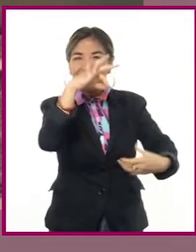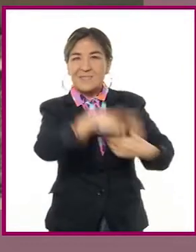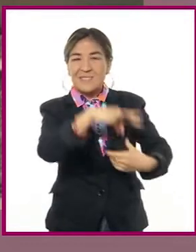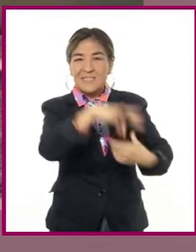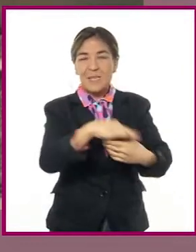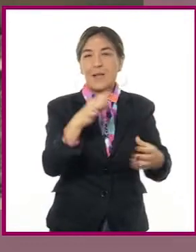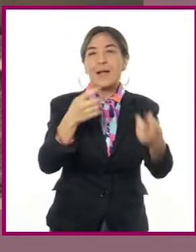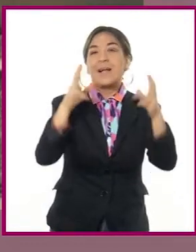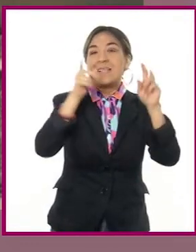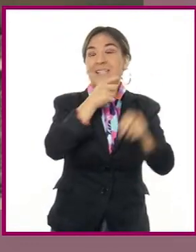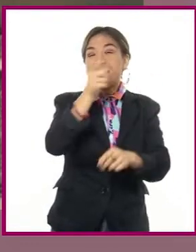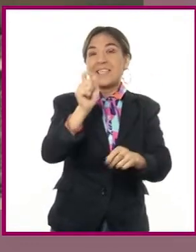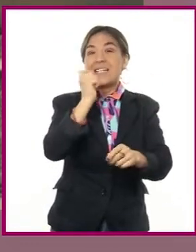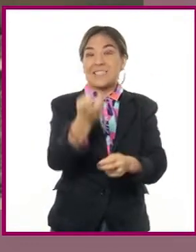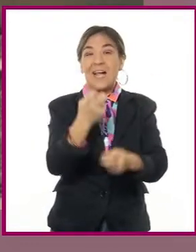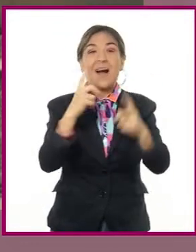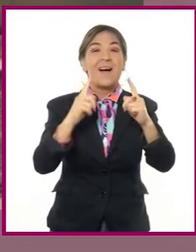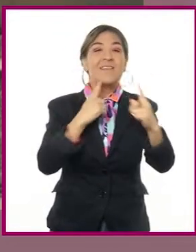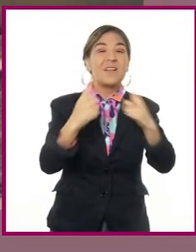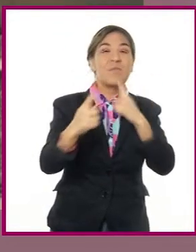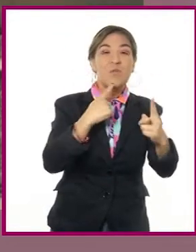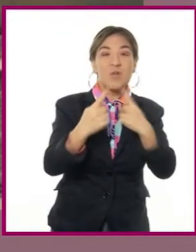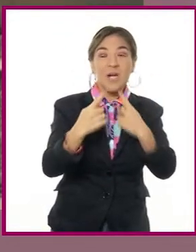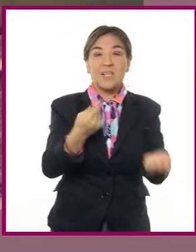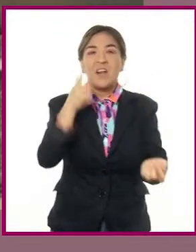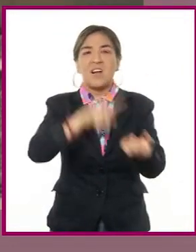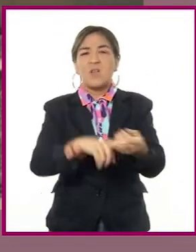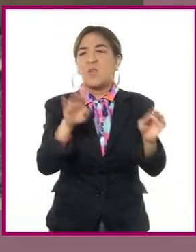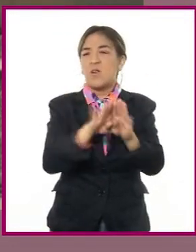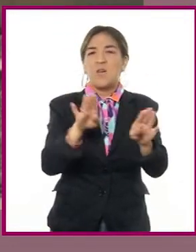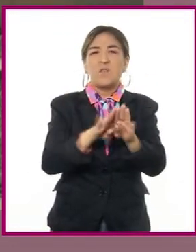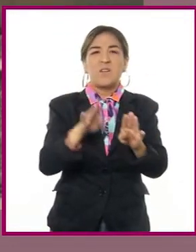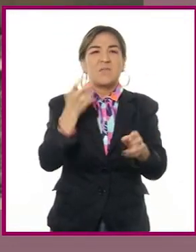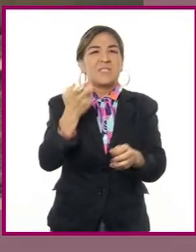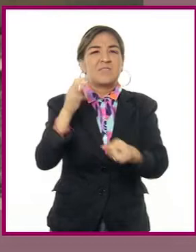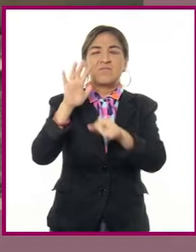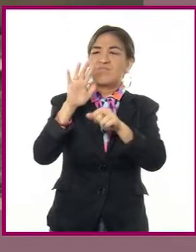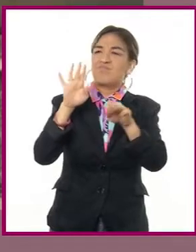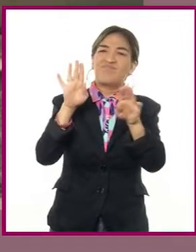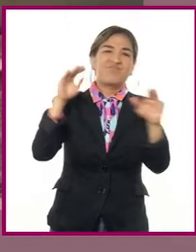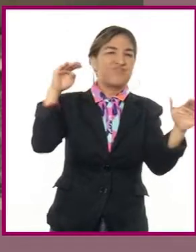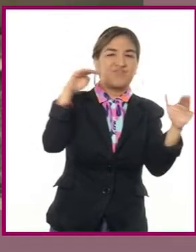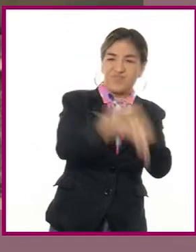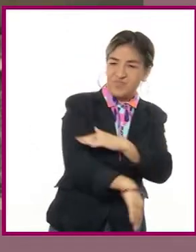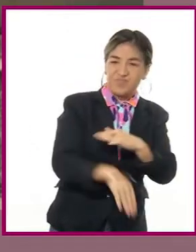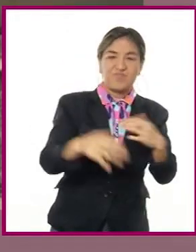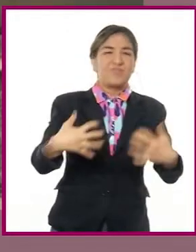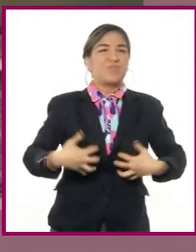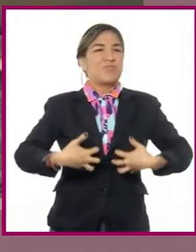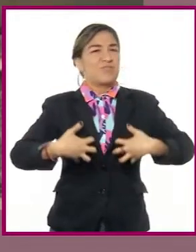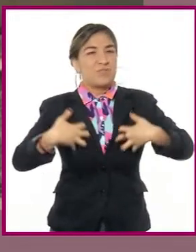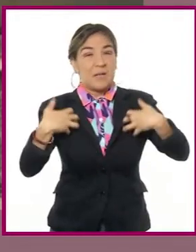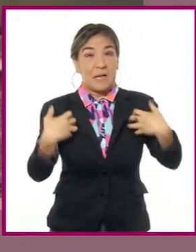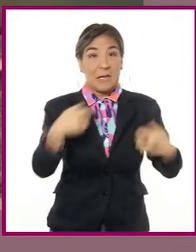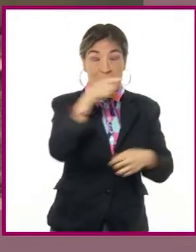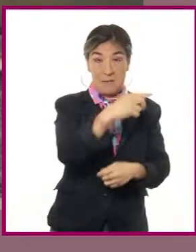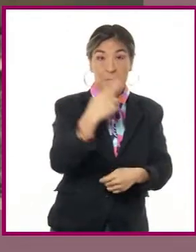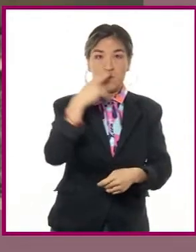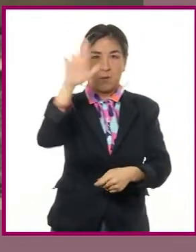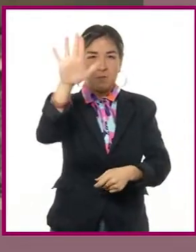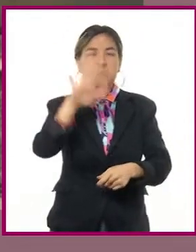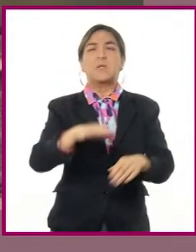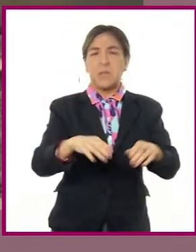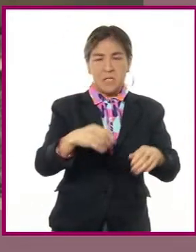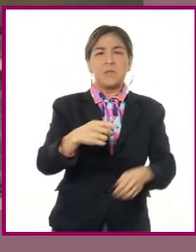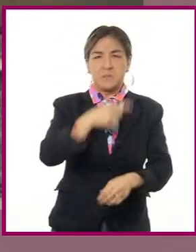democráticas, en esa Alemania derrotada y frustrada. Él les prometió que iba a